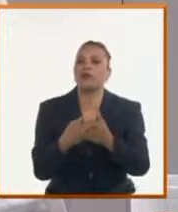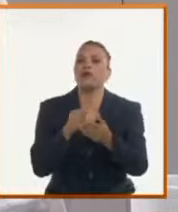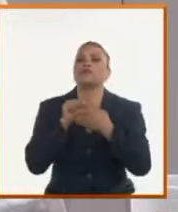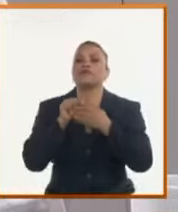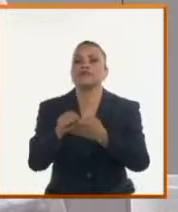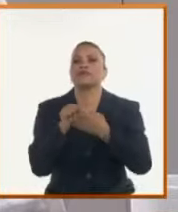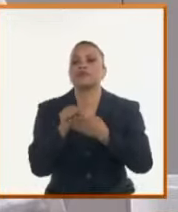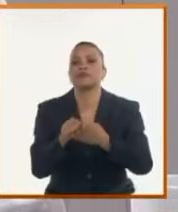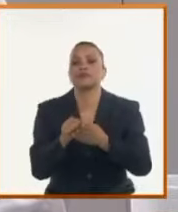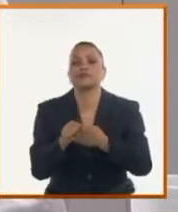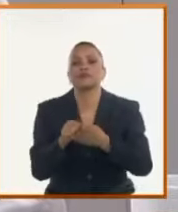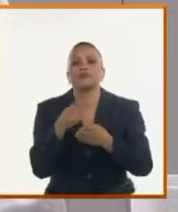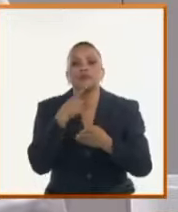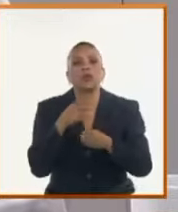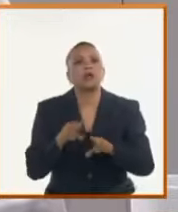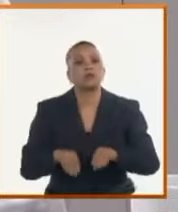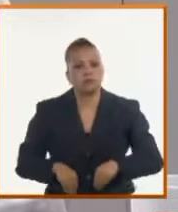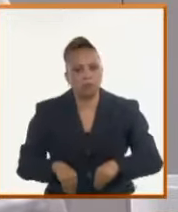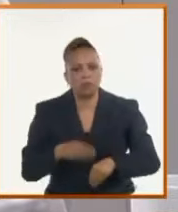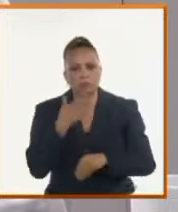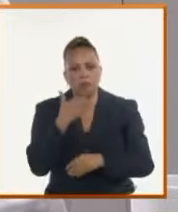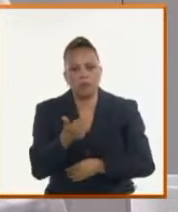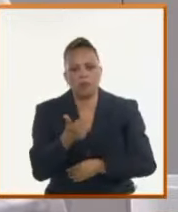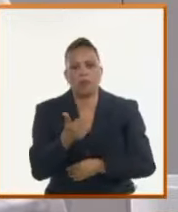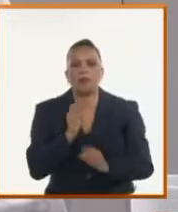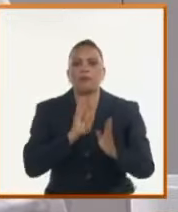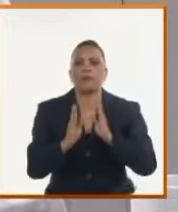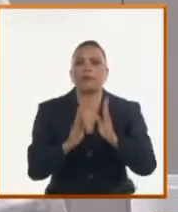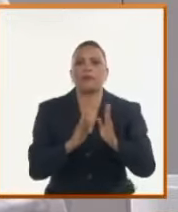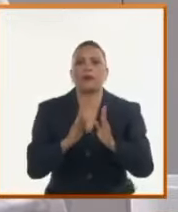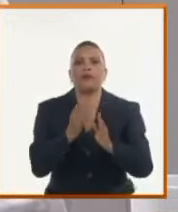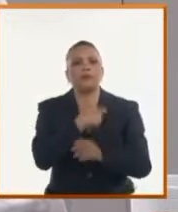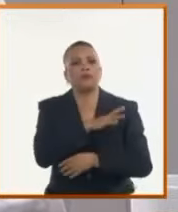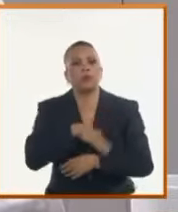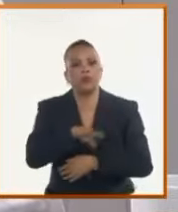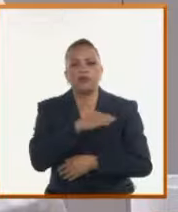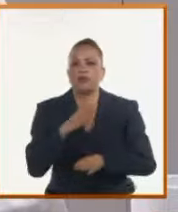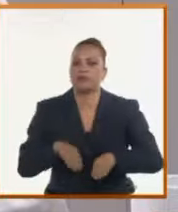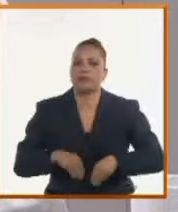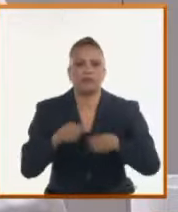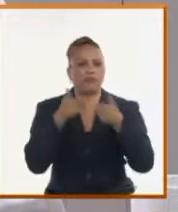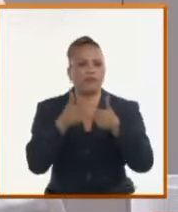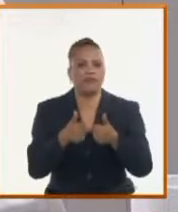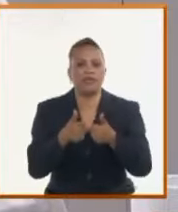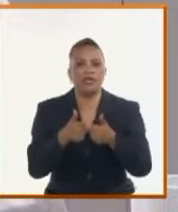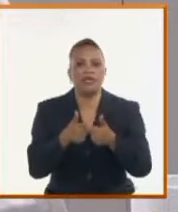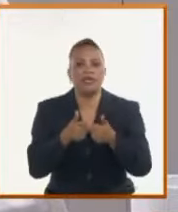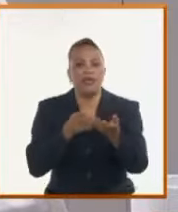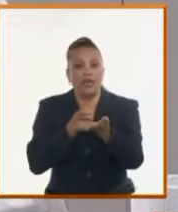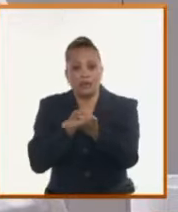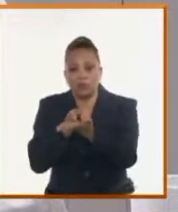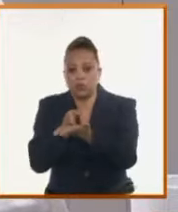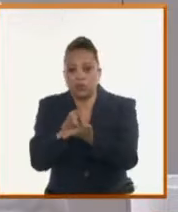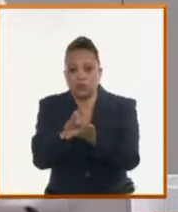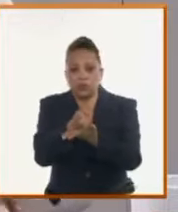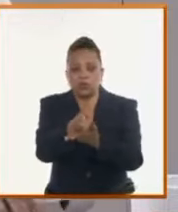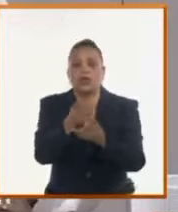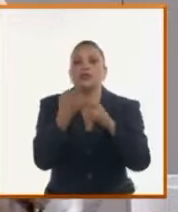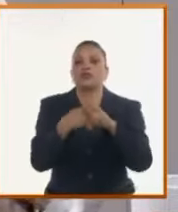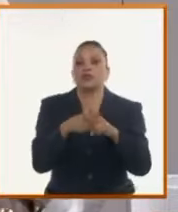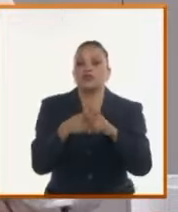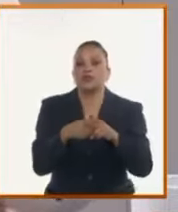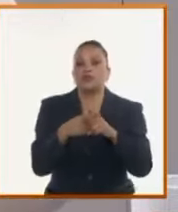una muy buena aceptación acogida por parte de la de la población O sea que la ruta transitar para la solución y